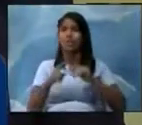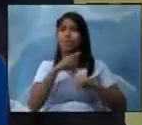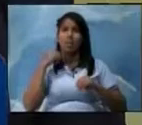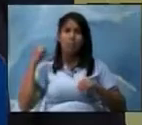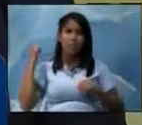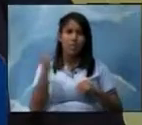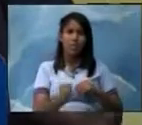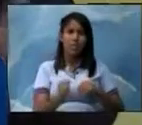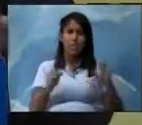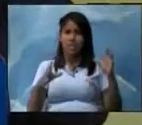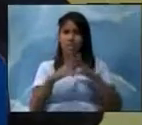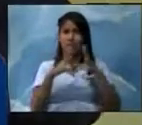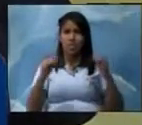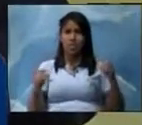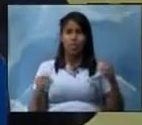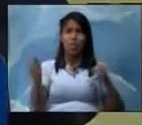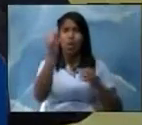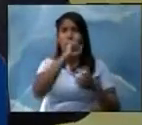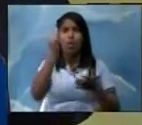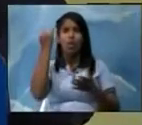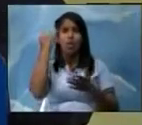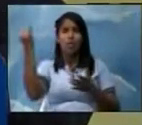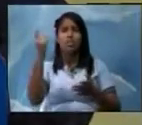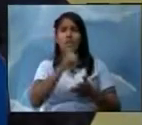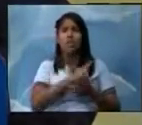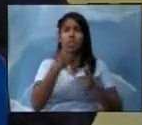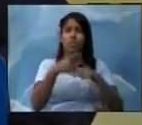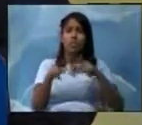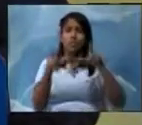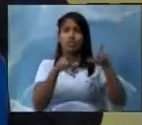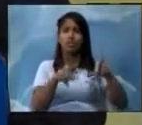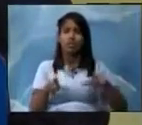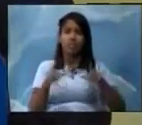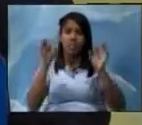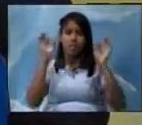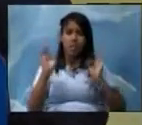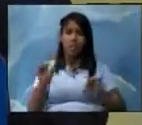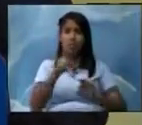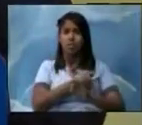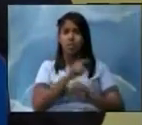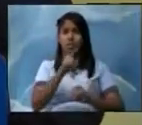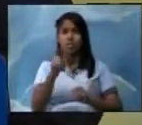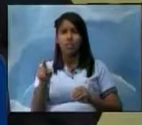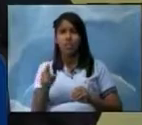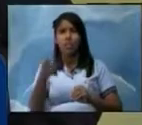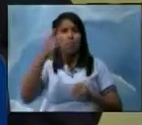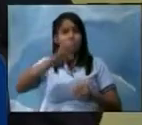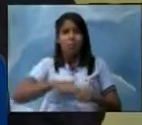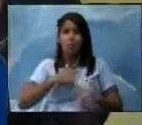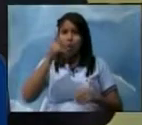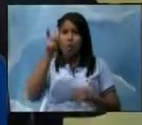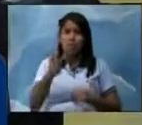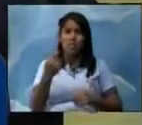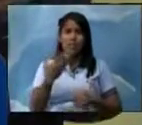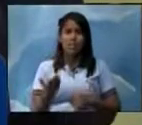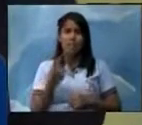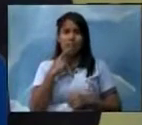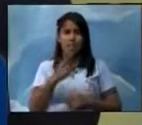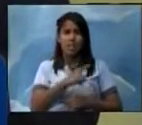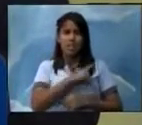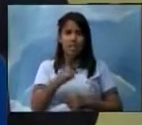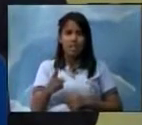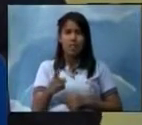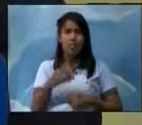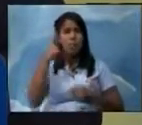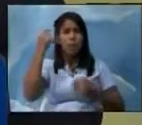matasen a todos los sabios de Babilonia ninguno de ustedes son capaces de decirme para